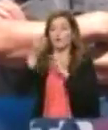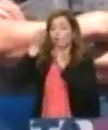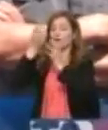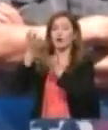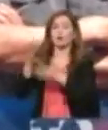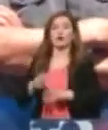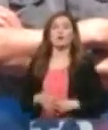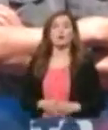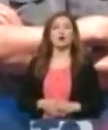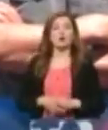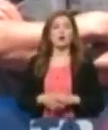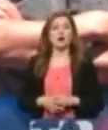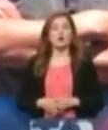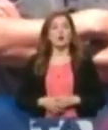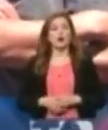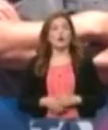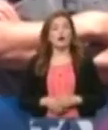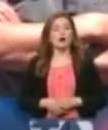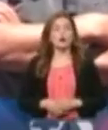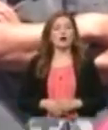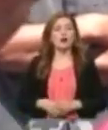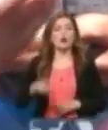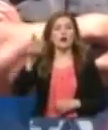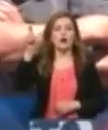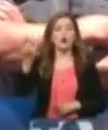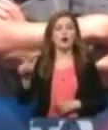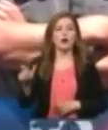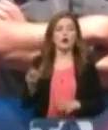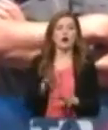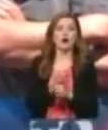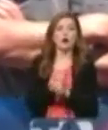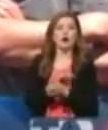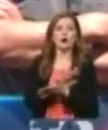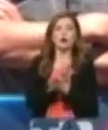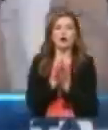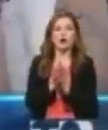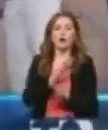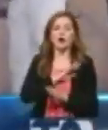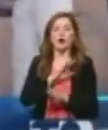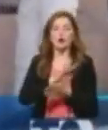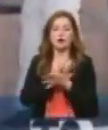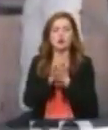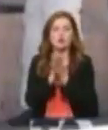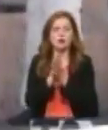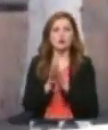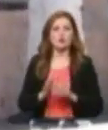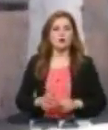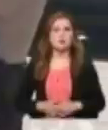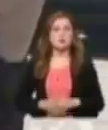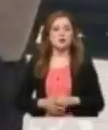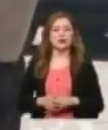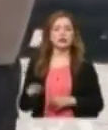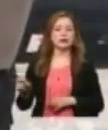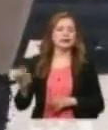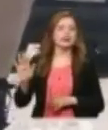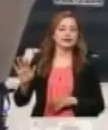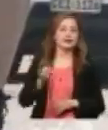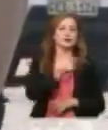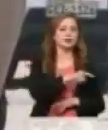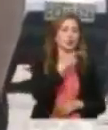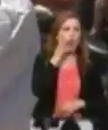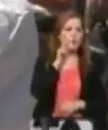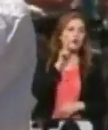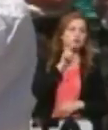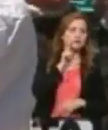No es posible que le hagan eso a una persona que no hizo nada malo a nadie. Un ajuste de cuentas habría sido la razón para que un